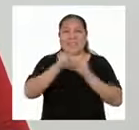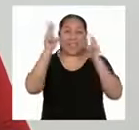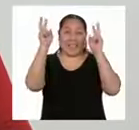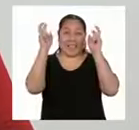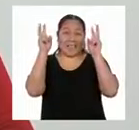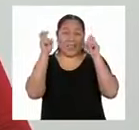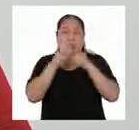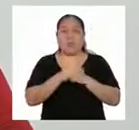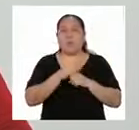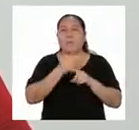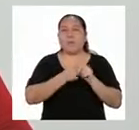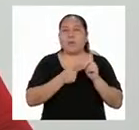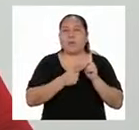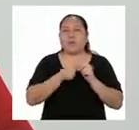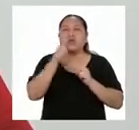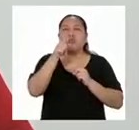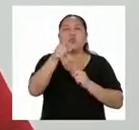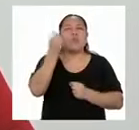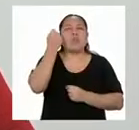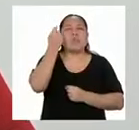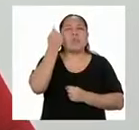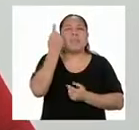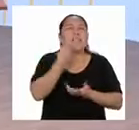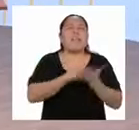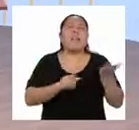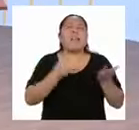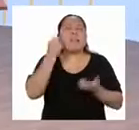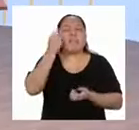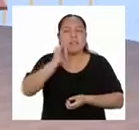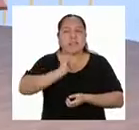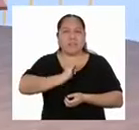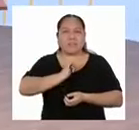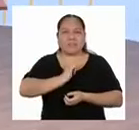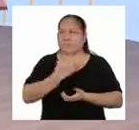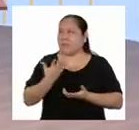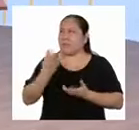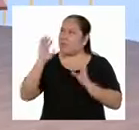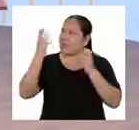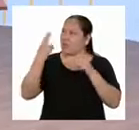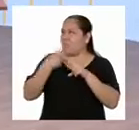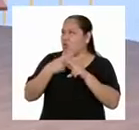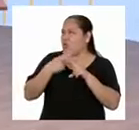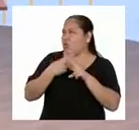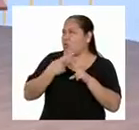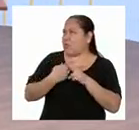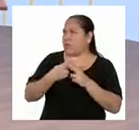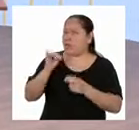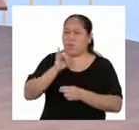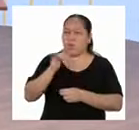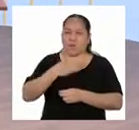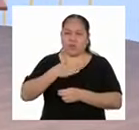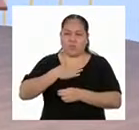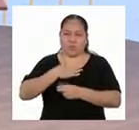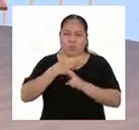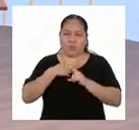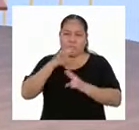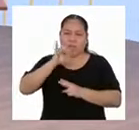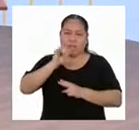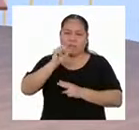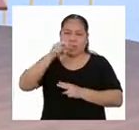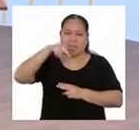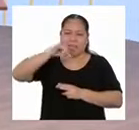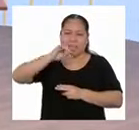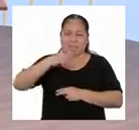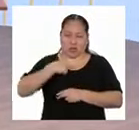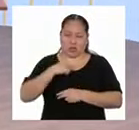título. Pero, ¿qué entiendes tú por identidad? Es como nuestro nombre, ¿no? Así como Yanira, es algo que me